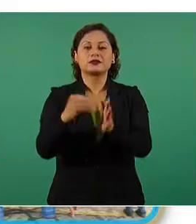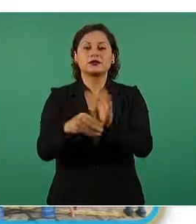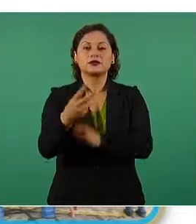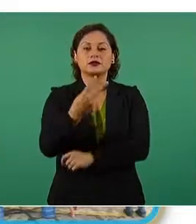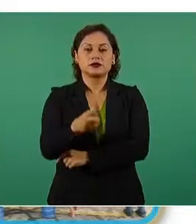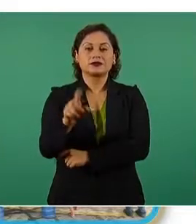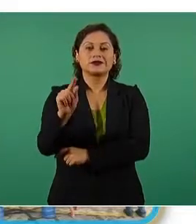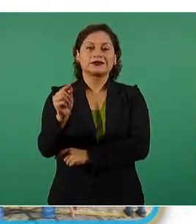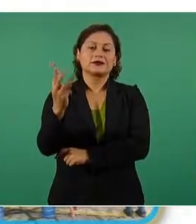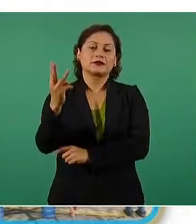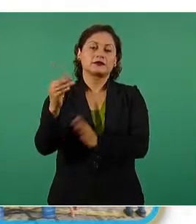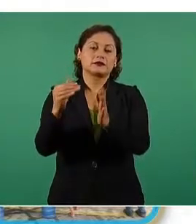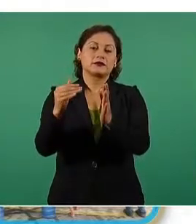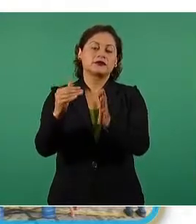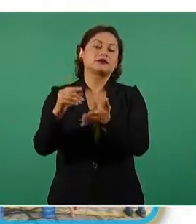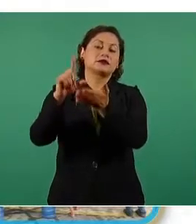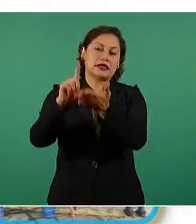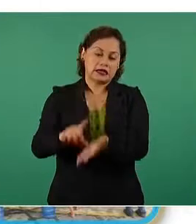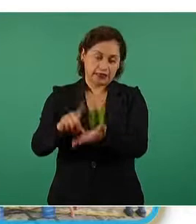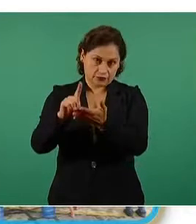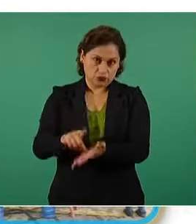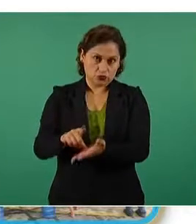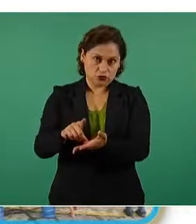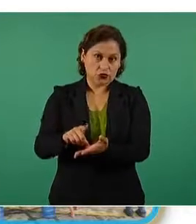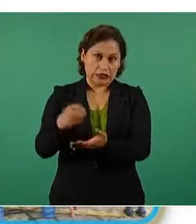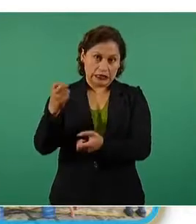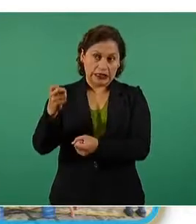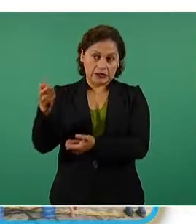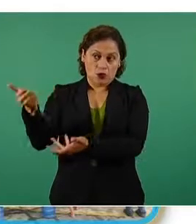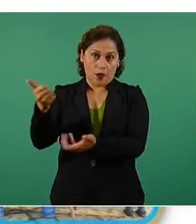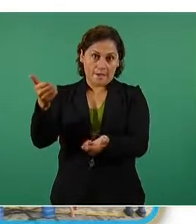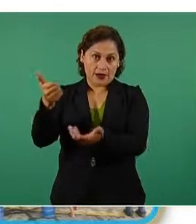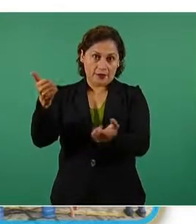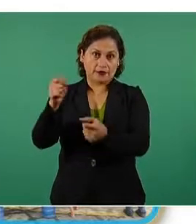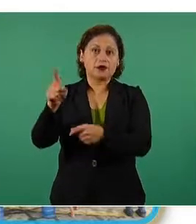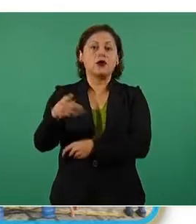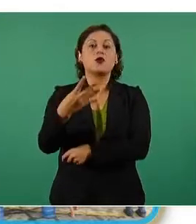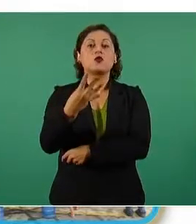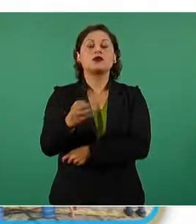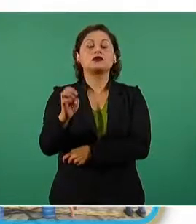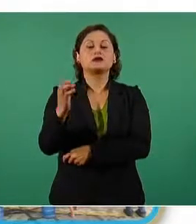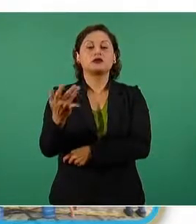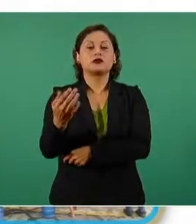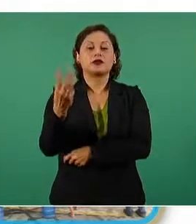283.300 litros es lo que se ha producido, y en total, perdón,